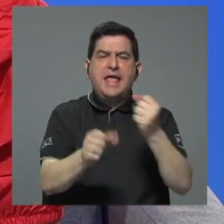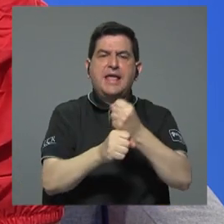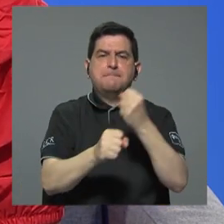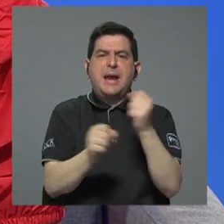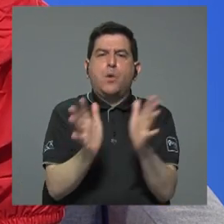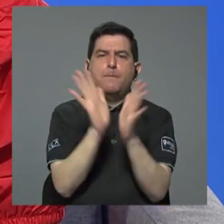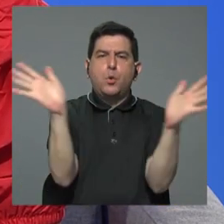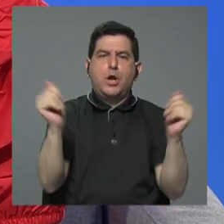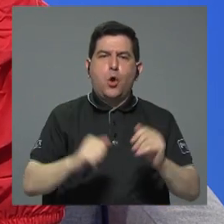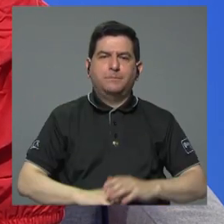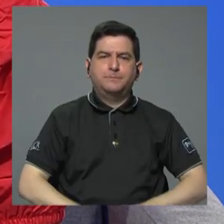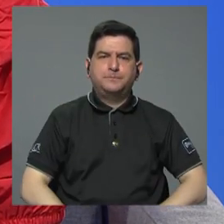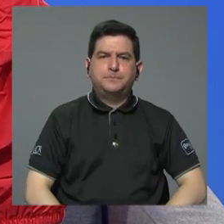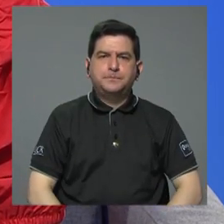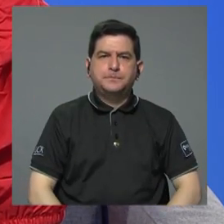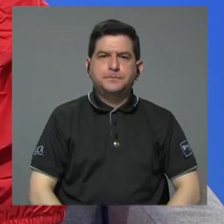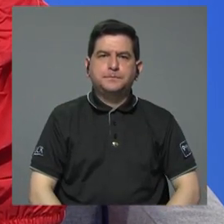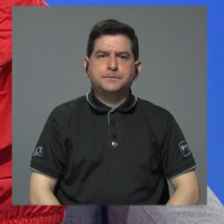Público.